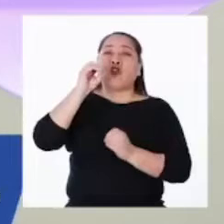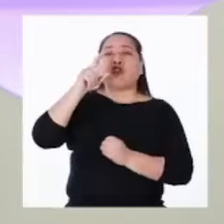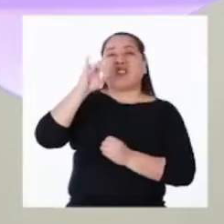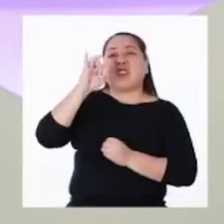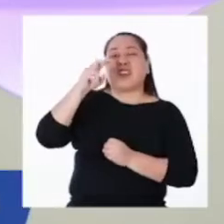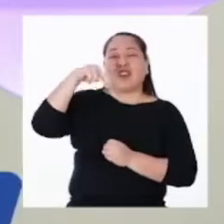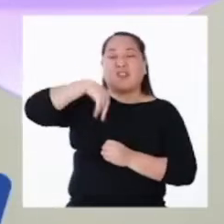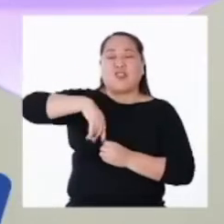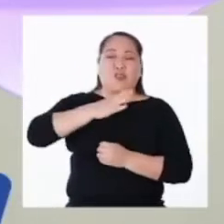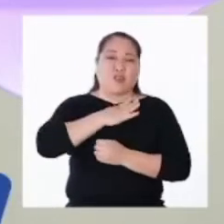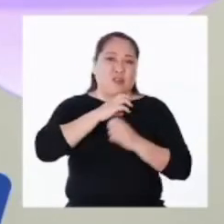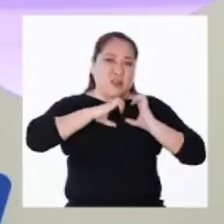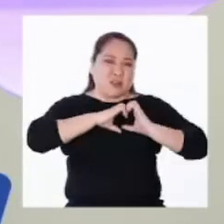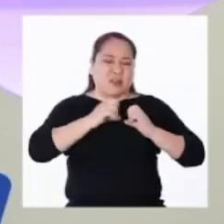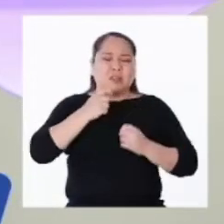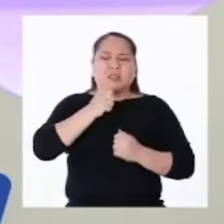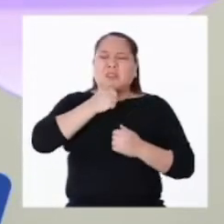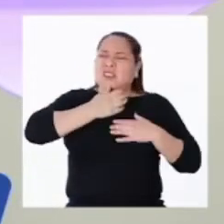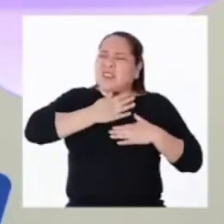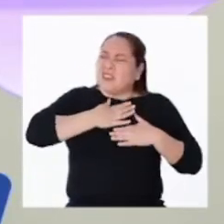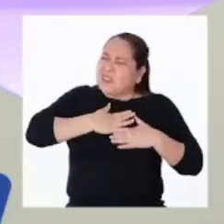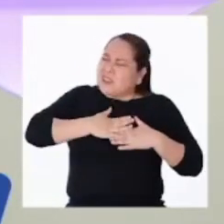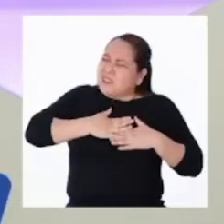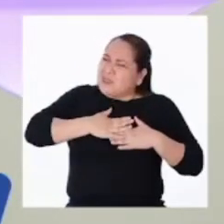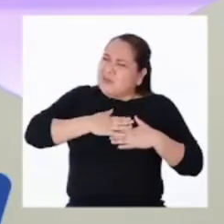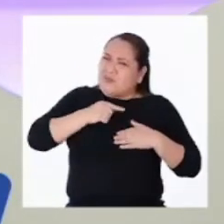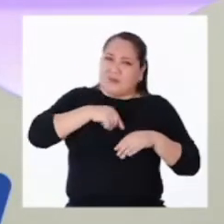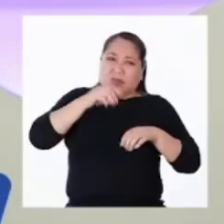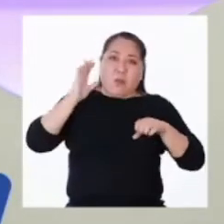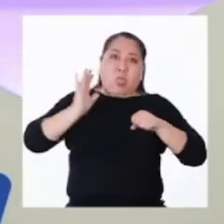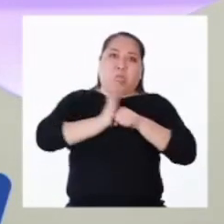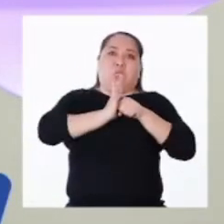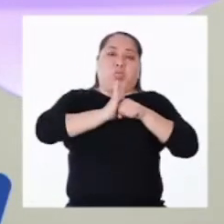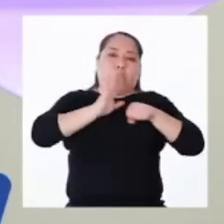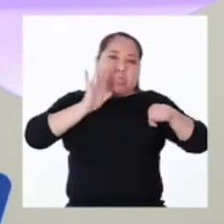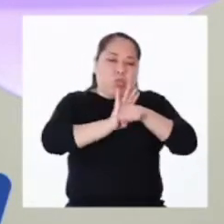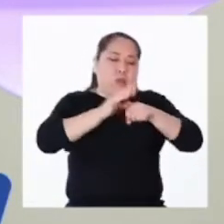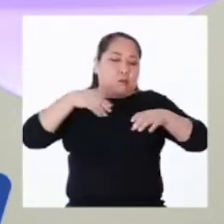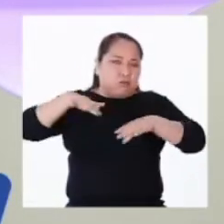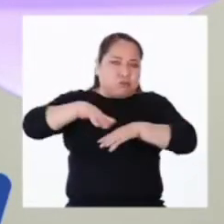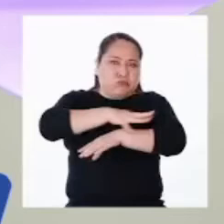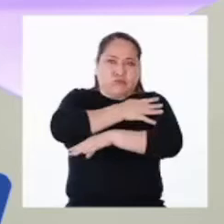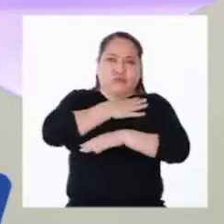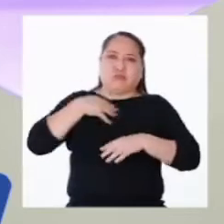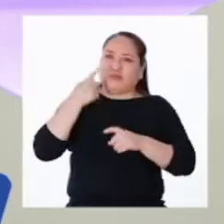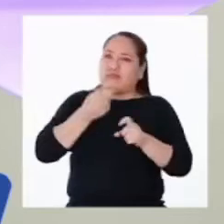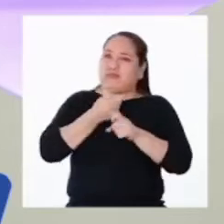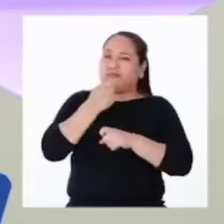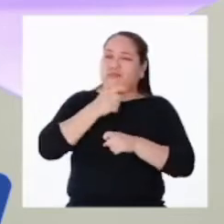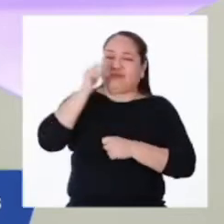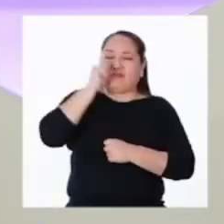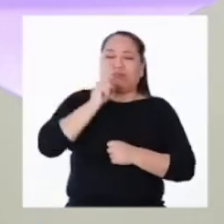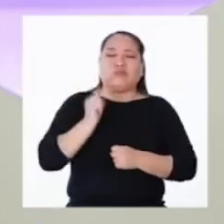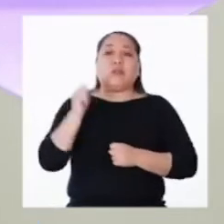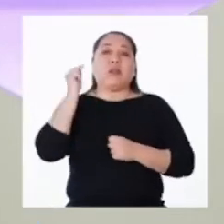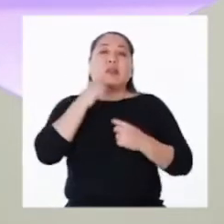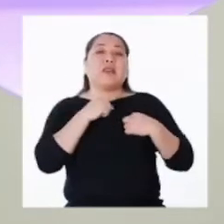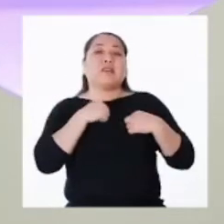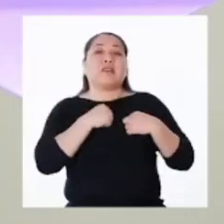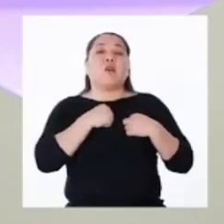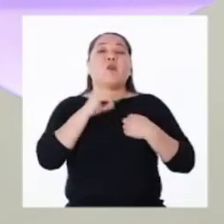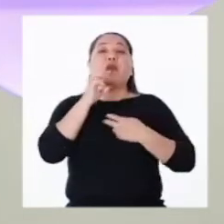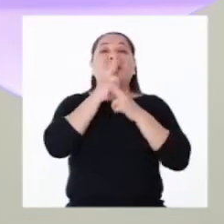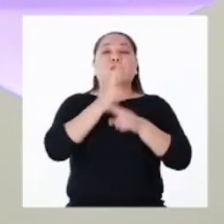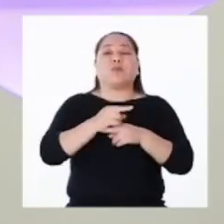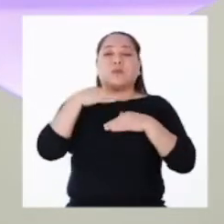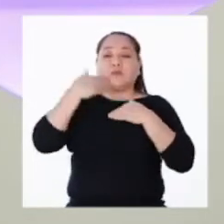corazón, tener dolores en el pecho, sufrir de alguna obstrucción en las arterias causando daño orgánico. Como hemos explicado, se lleva a